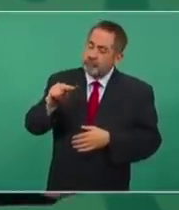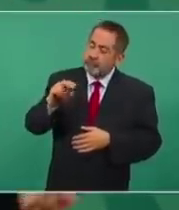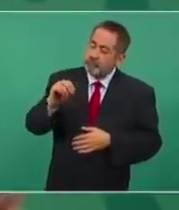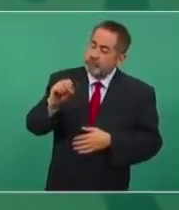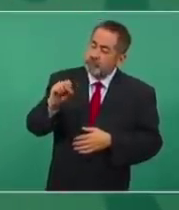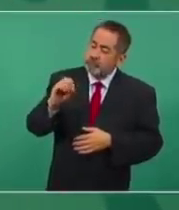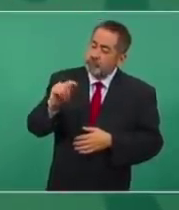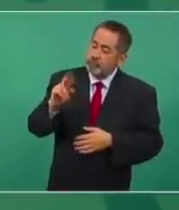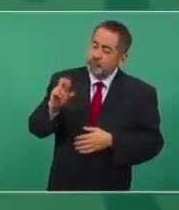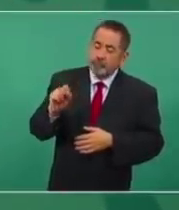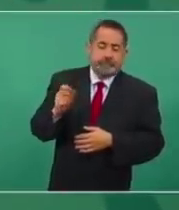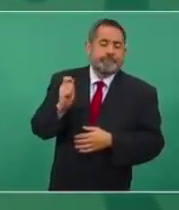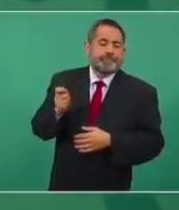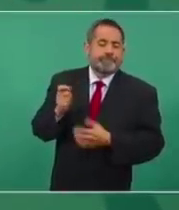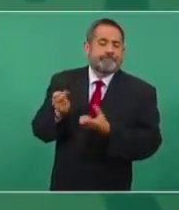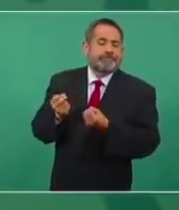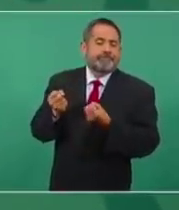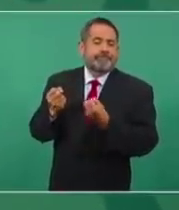esto,